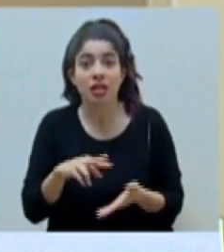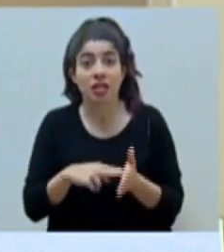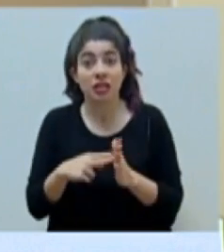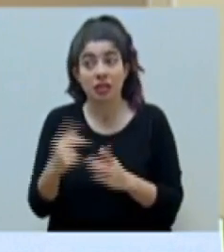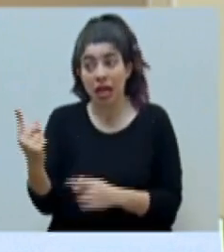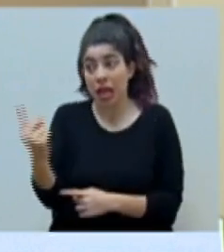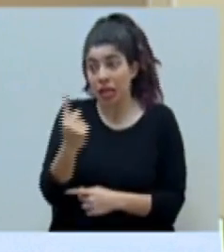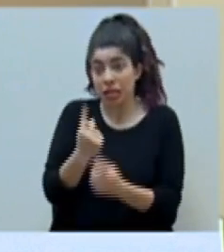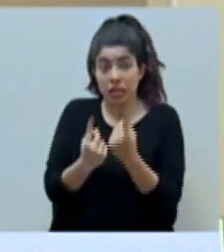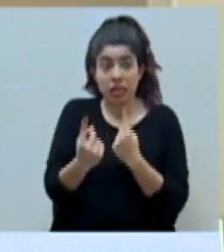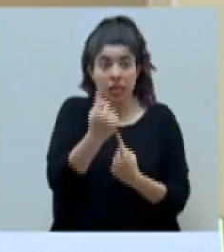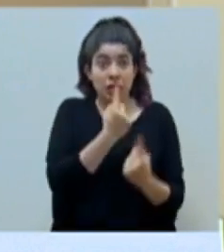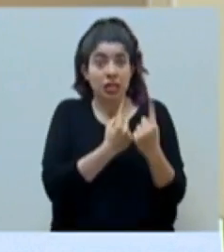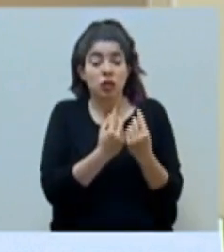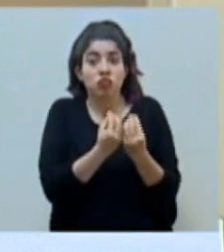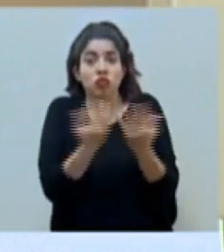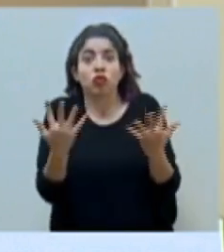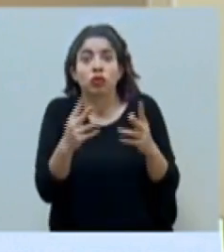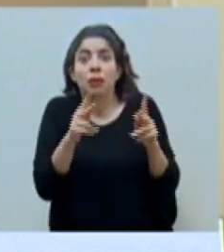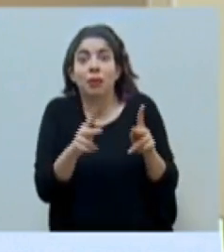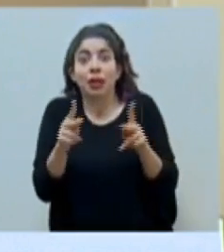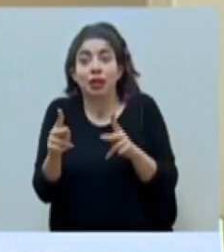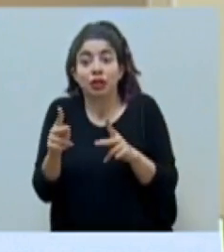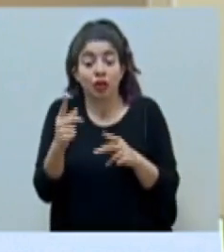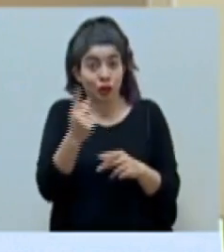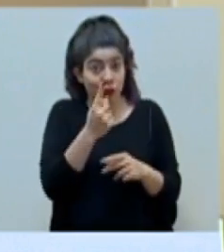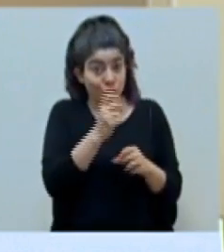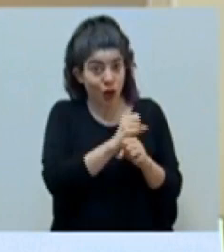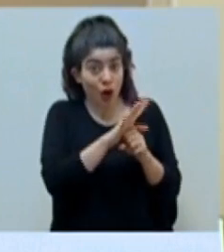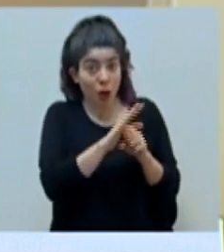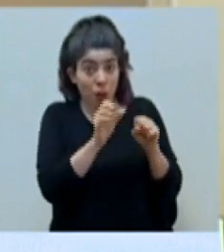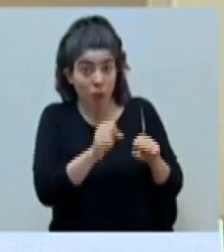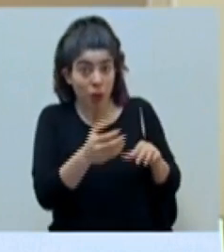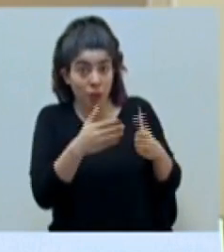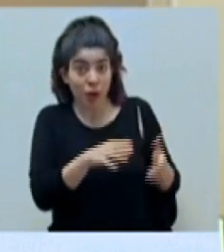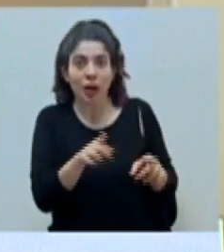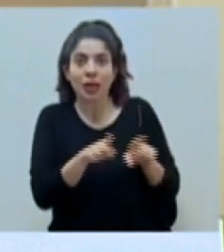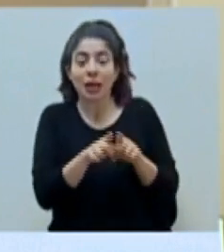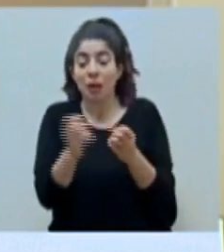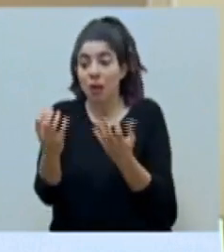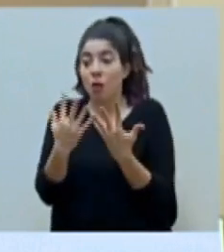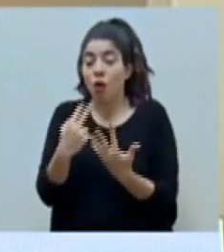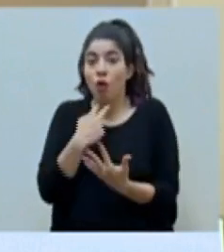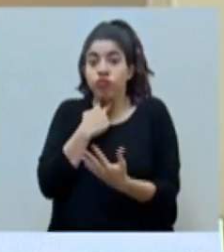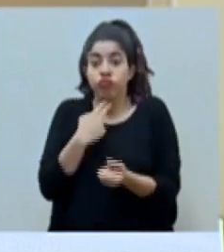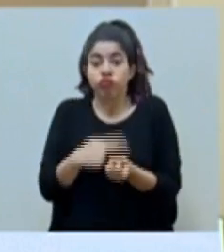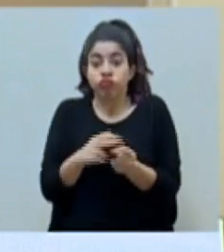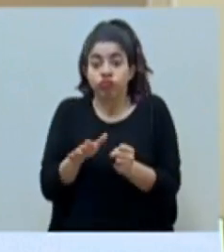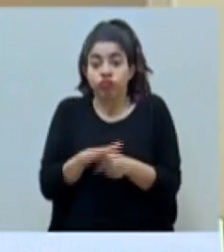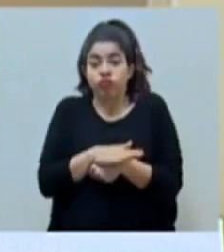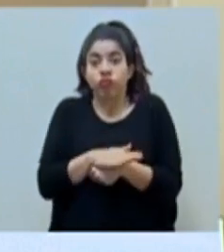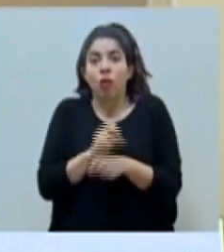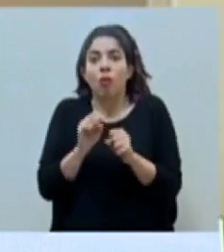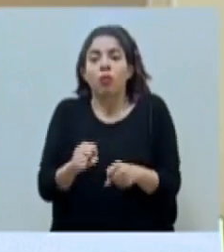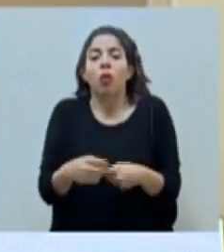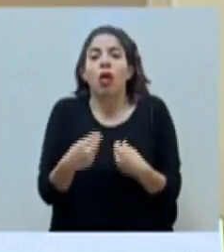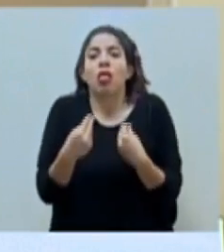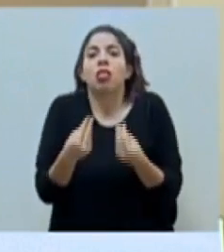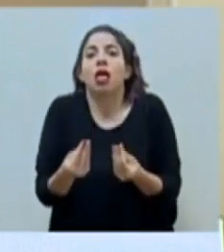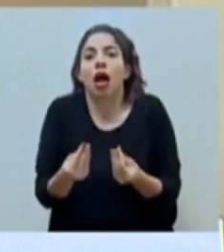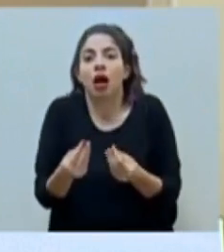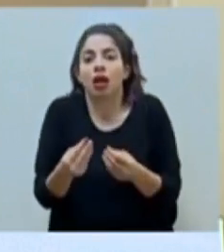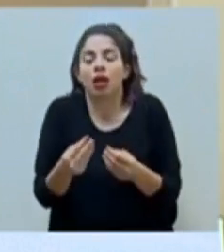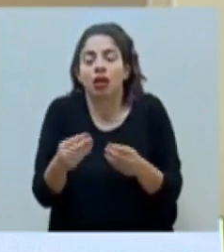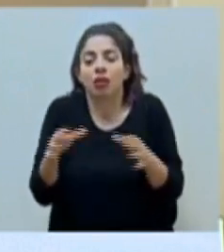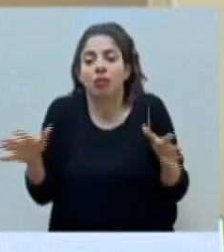implicar pues que muchas personas no solamente por COVID puedan perder la vida, sino que la saturación de hospitales podría generar un efecto